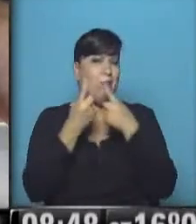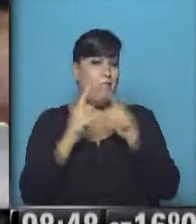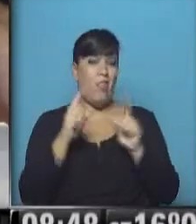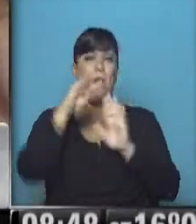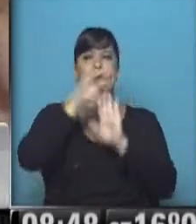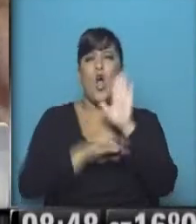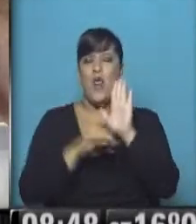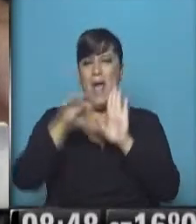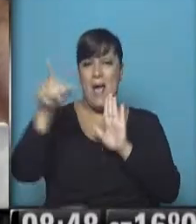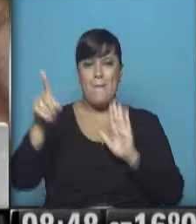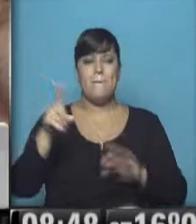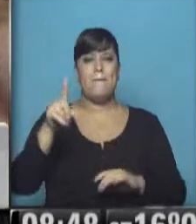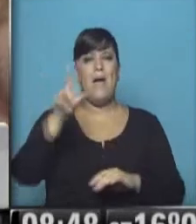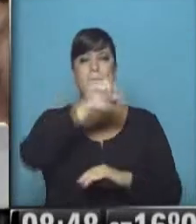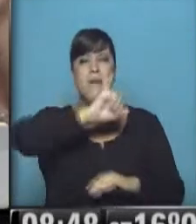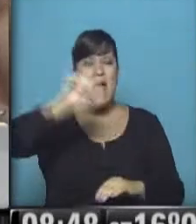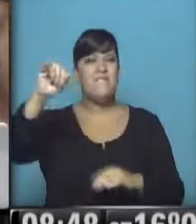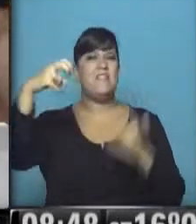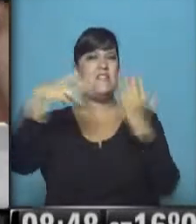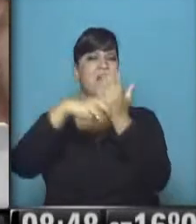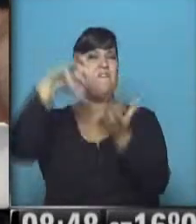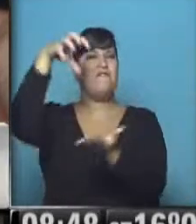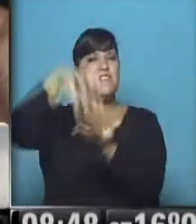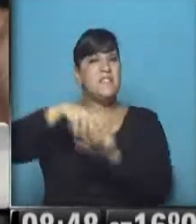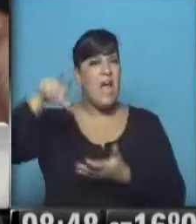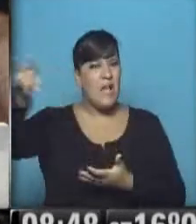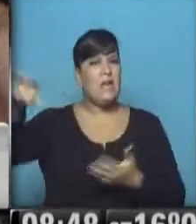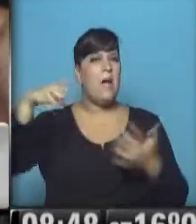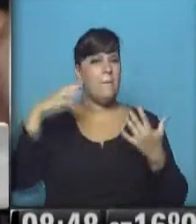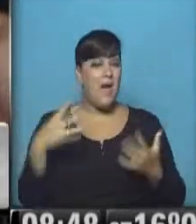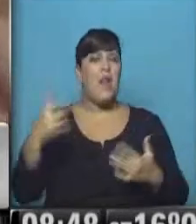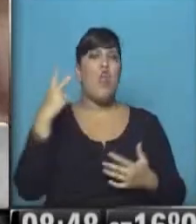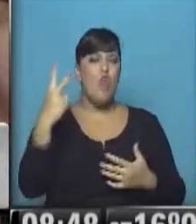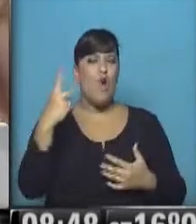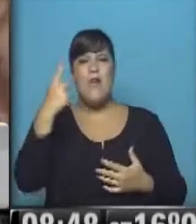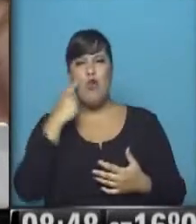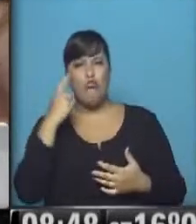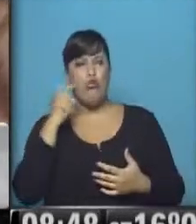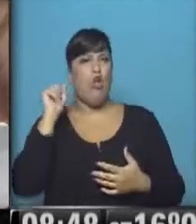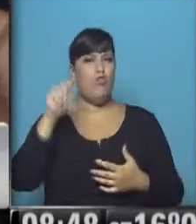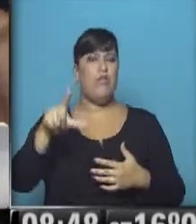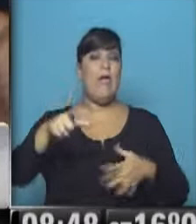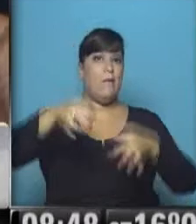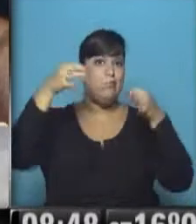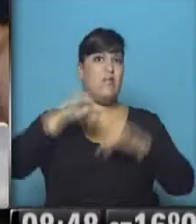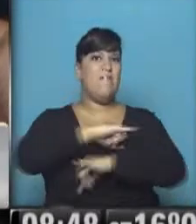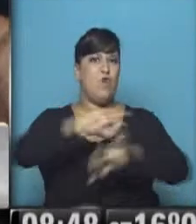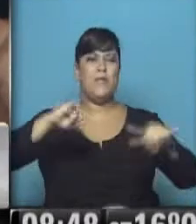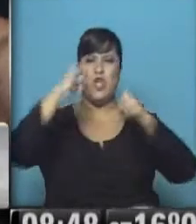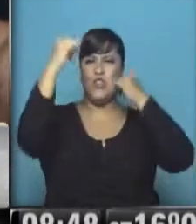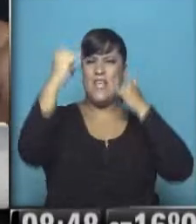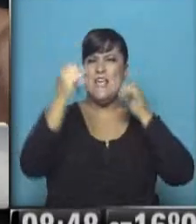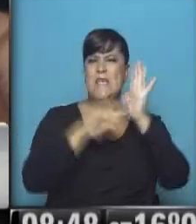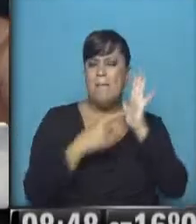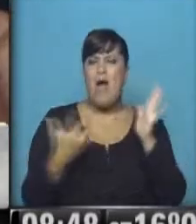unidades que informaban a la Fiscalía para chequear, hacer un doble chequeo de la legitimidad de información en el cruzamiento de llamados. Es